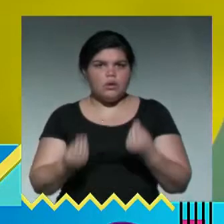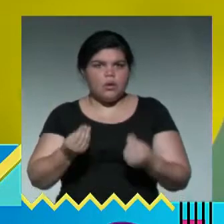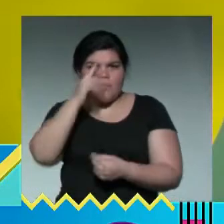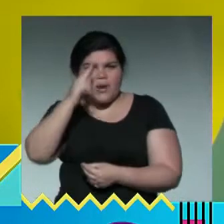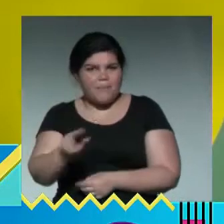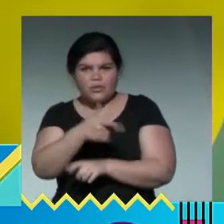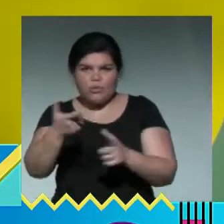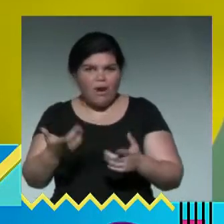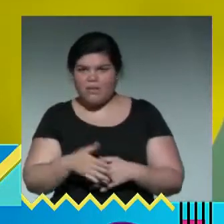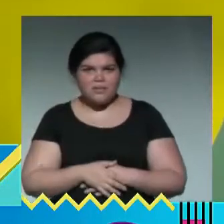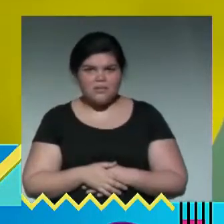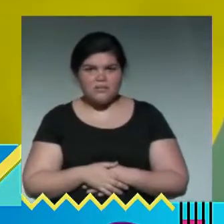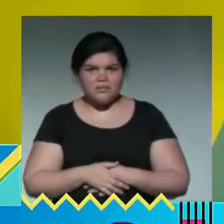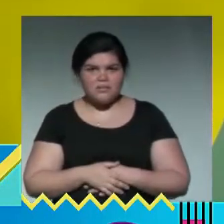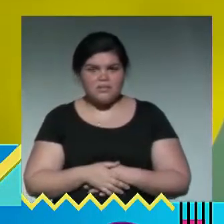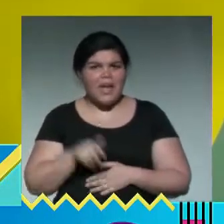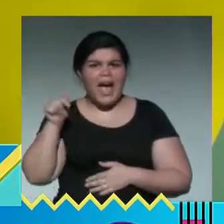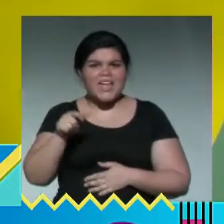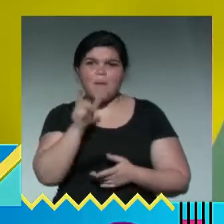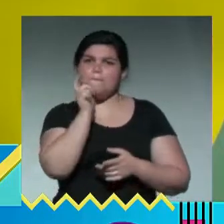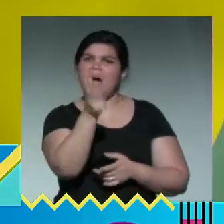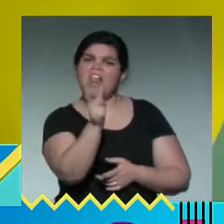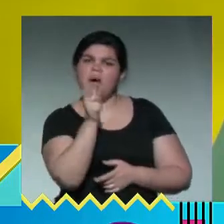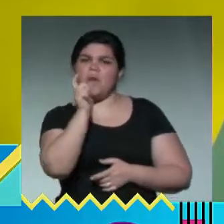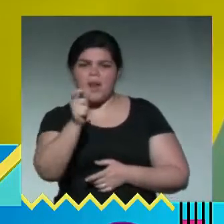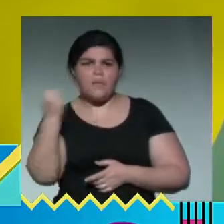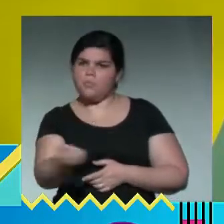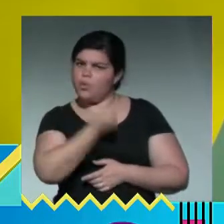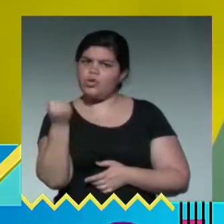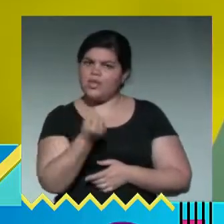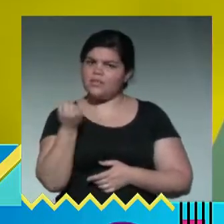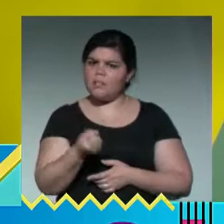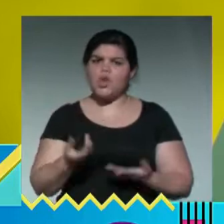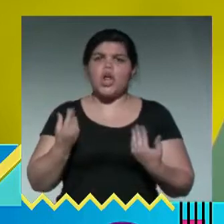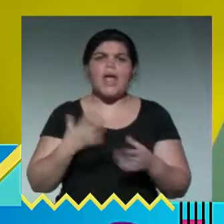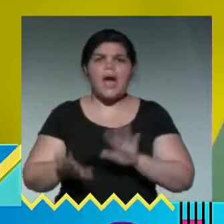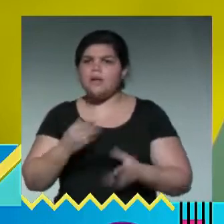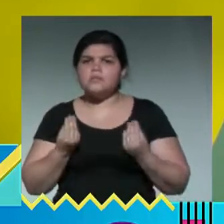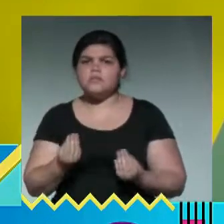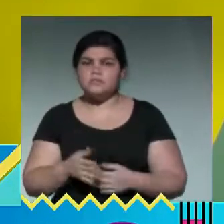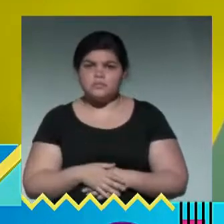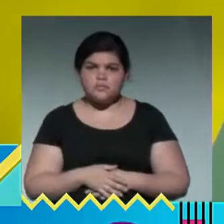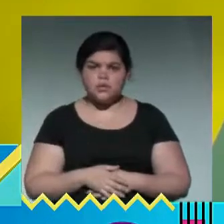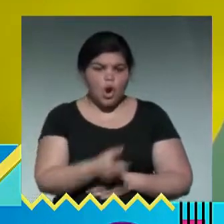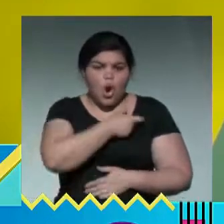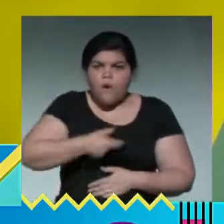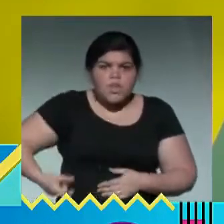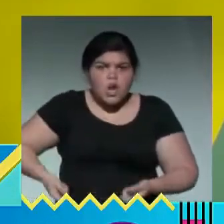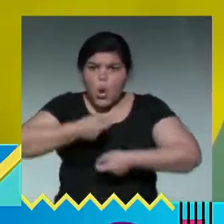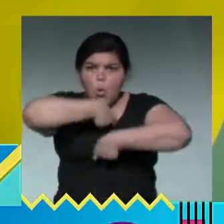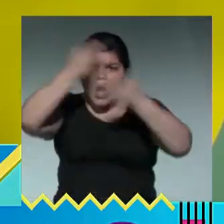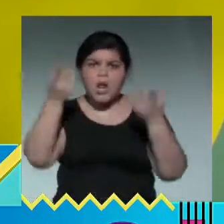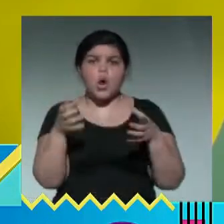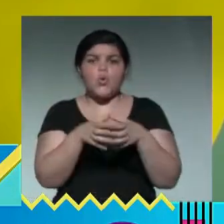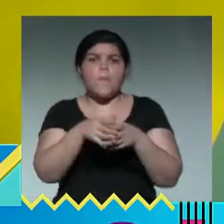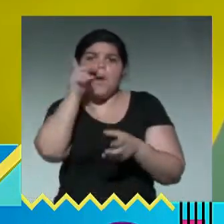respeto. Claro. Es más allá del título. Vamos a las acciones, que los gobiernos de cualquier color,